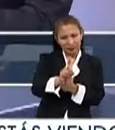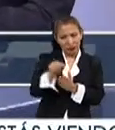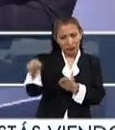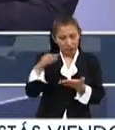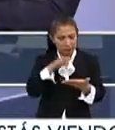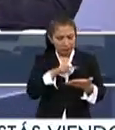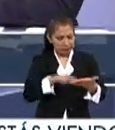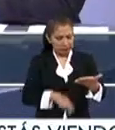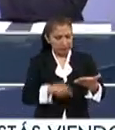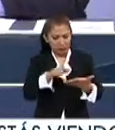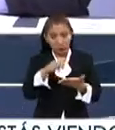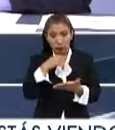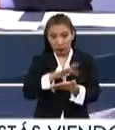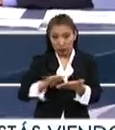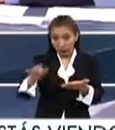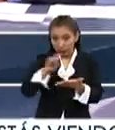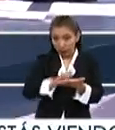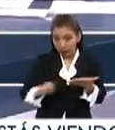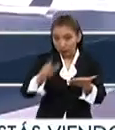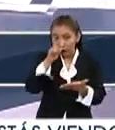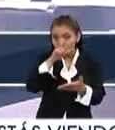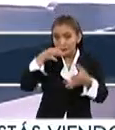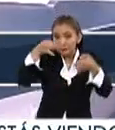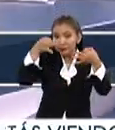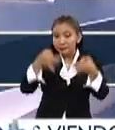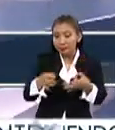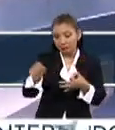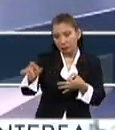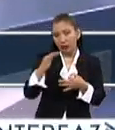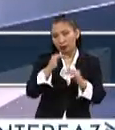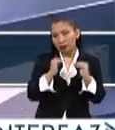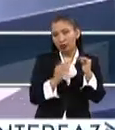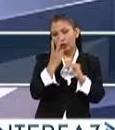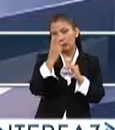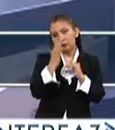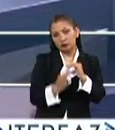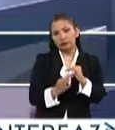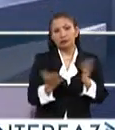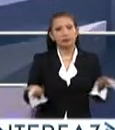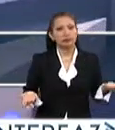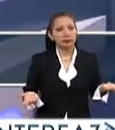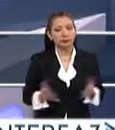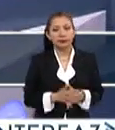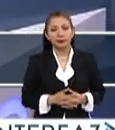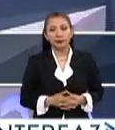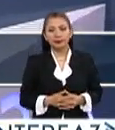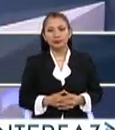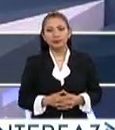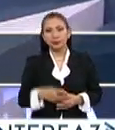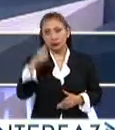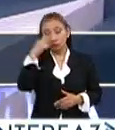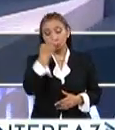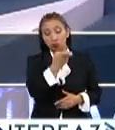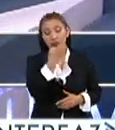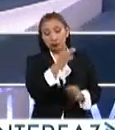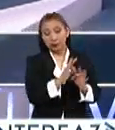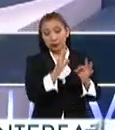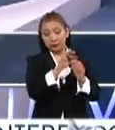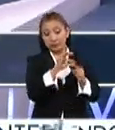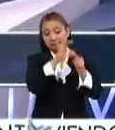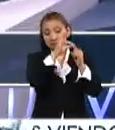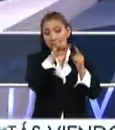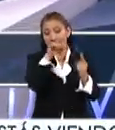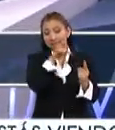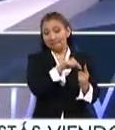constitucionales de lectoescritura en lengua original, estaríamos por debajo del 3%. Claro. Y creo, Jorge, que ese es un punto muy importante